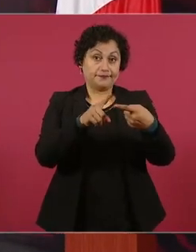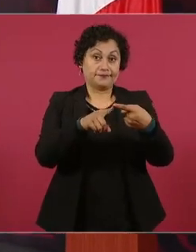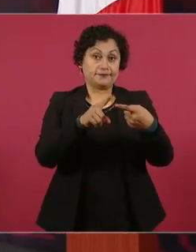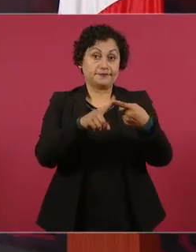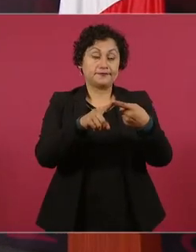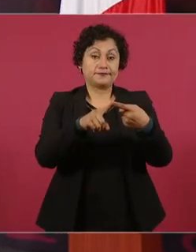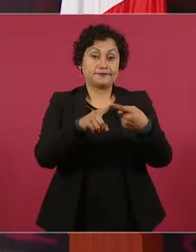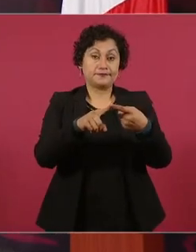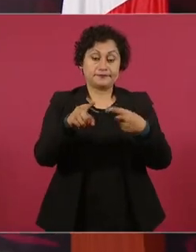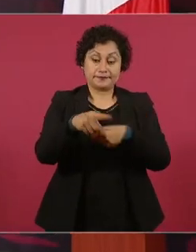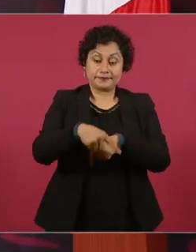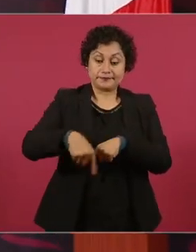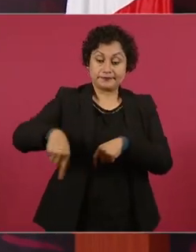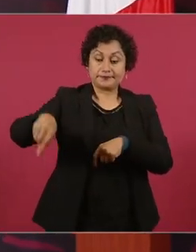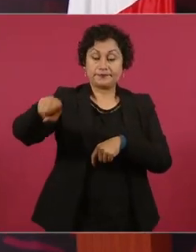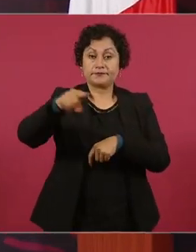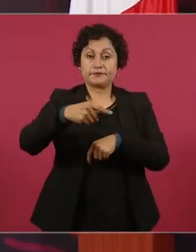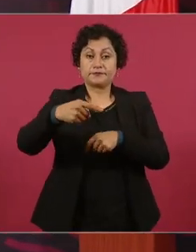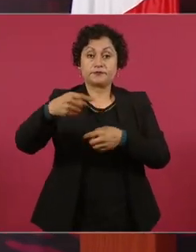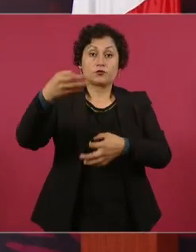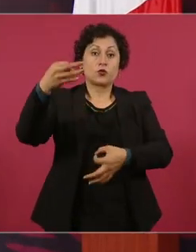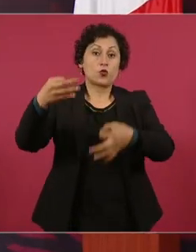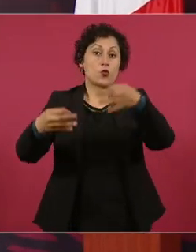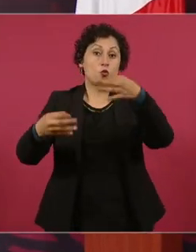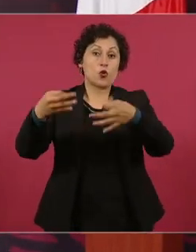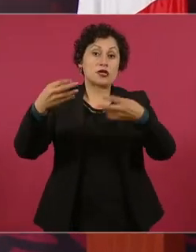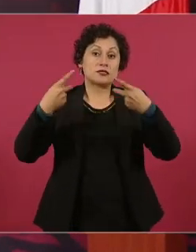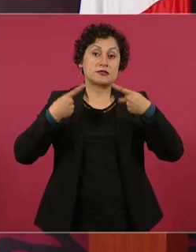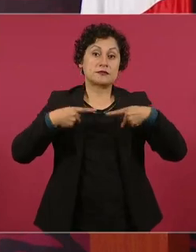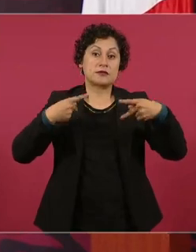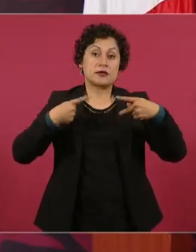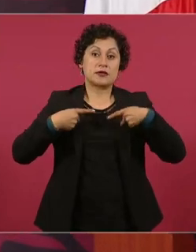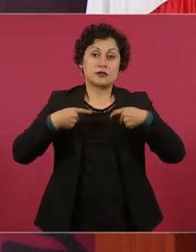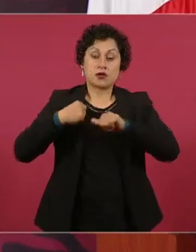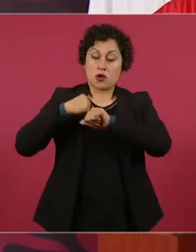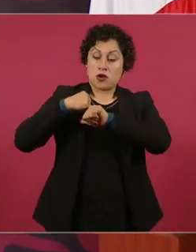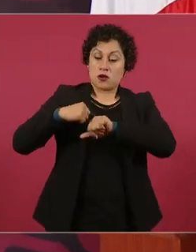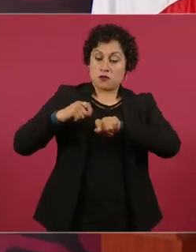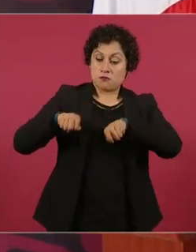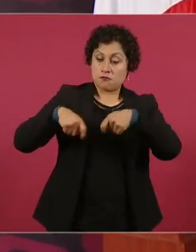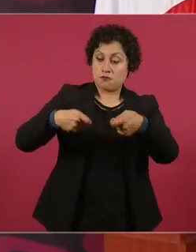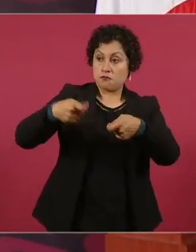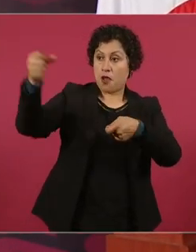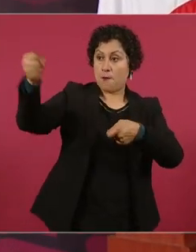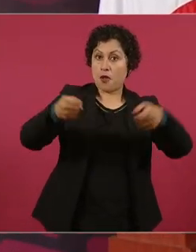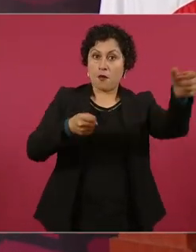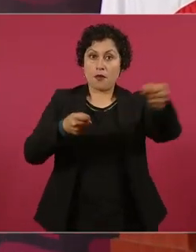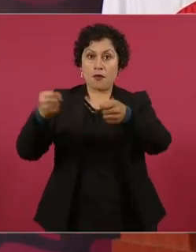de arriba para abajo a jueces, magistrados y ministros.